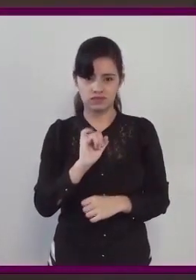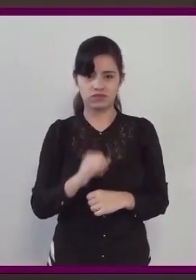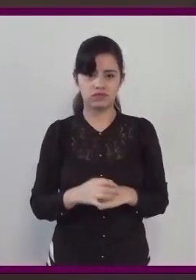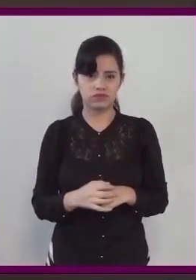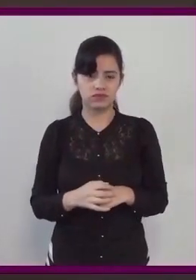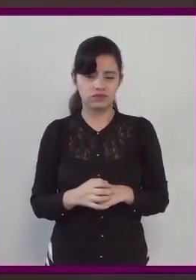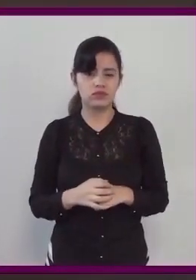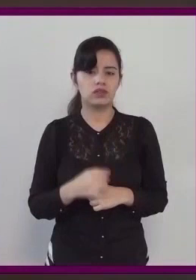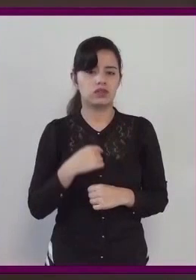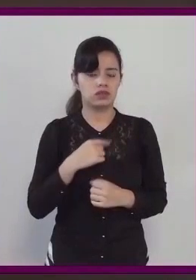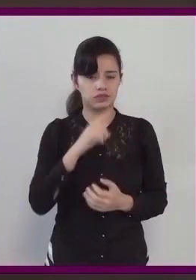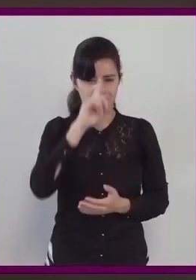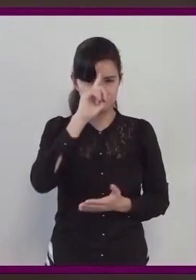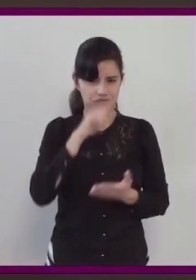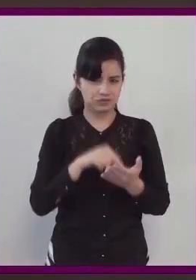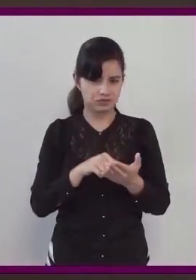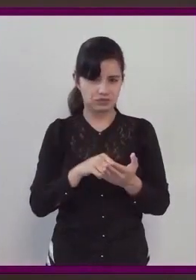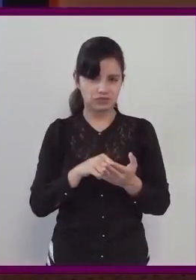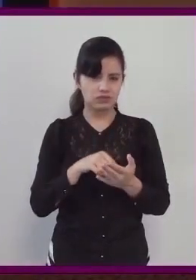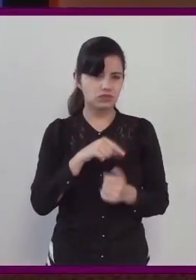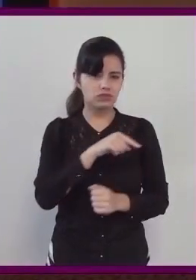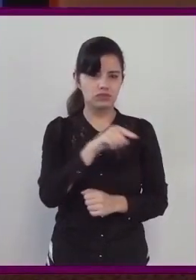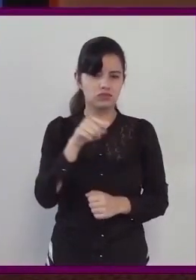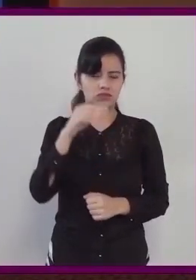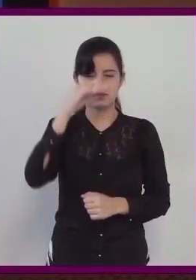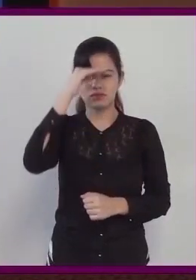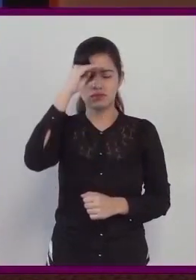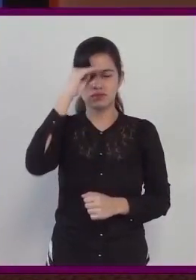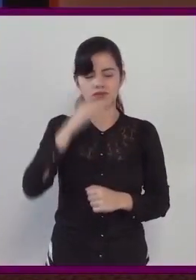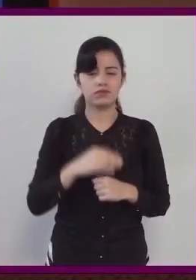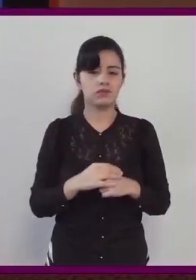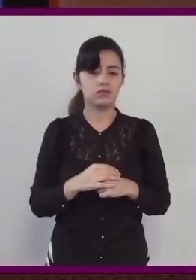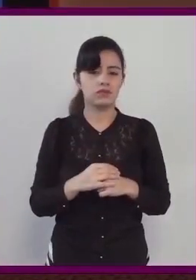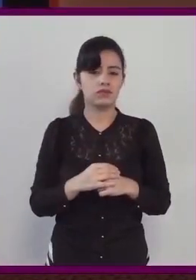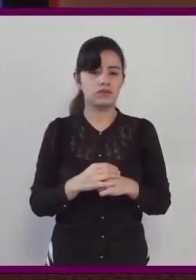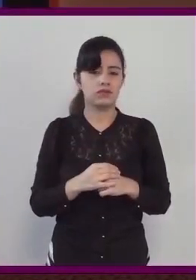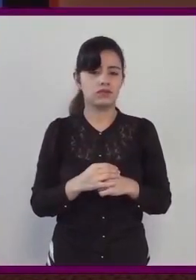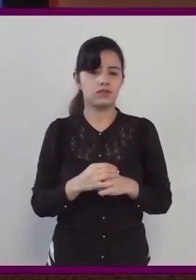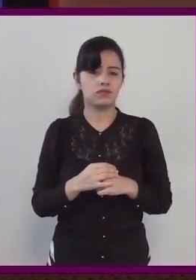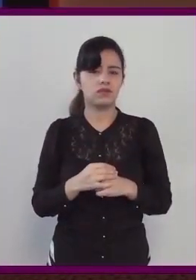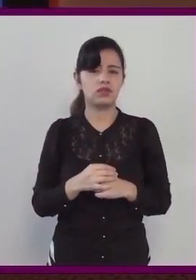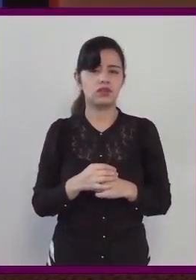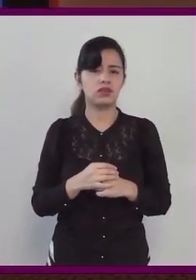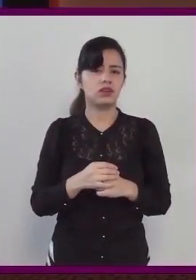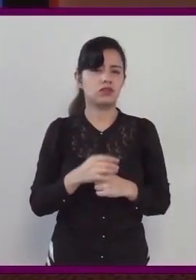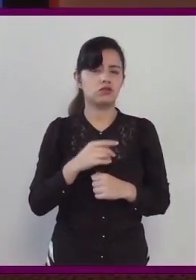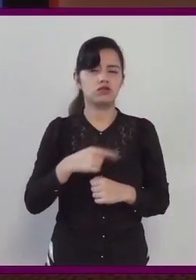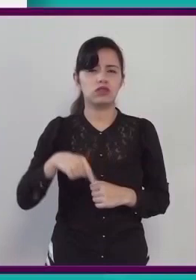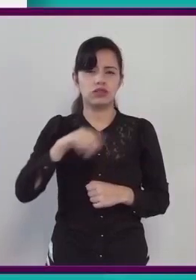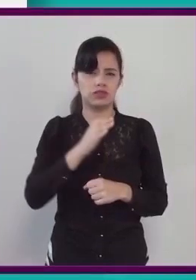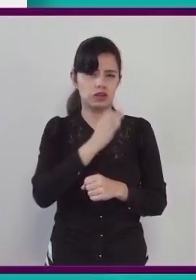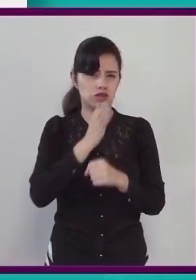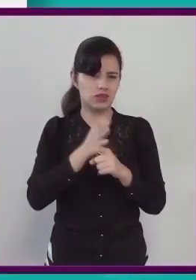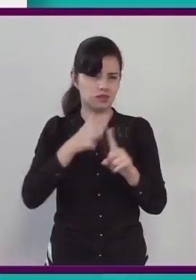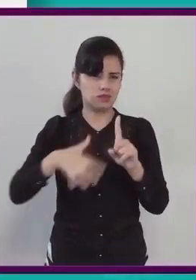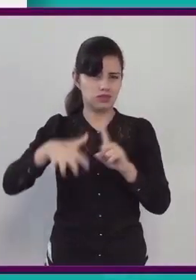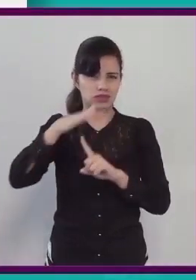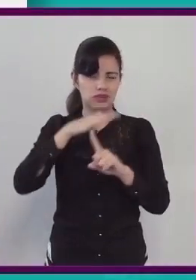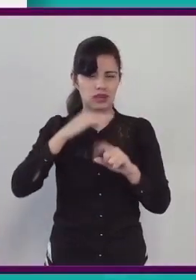que no empieza ahí, ¿no? Creo que tiene que ver con la ideología del capitalismo, ¿no? Y